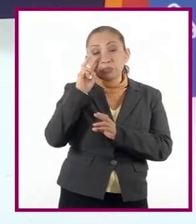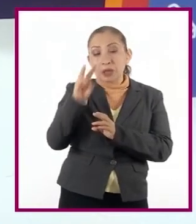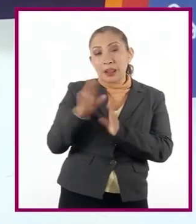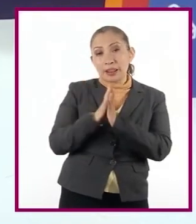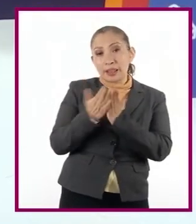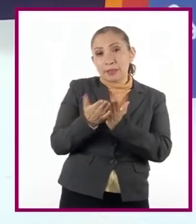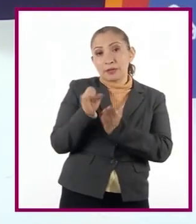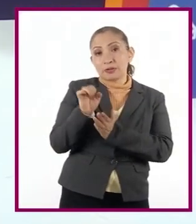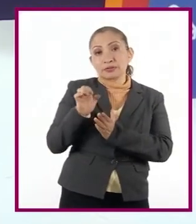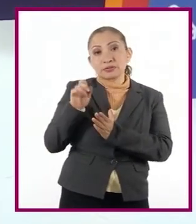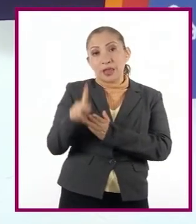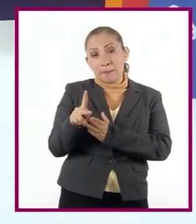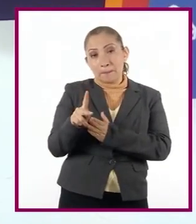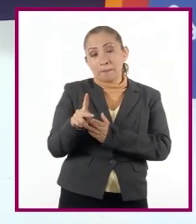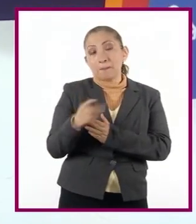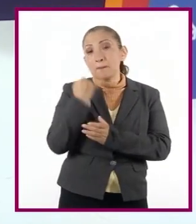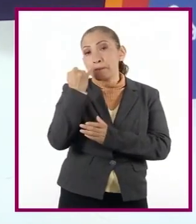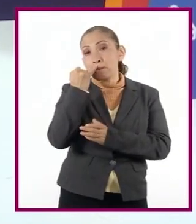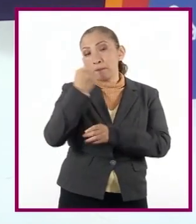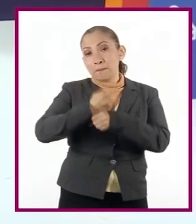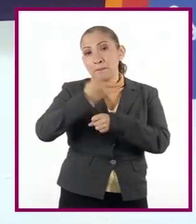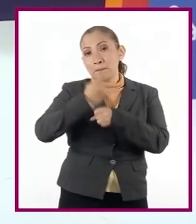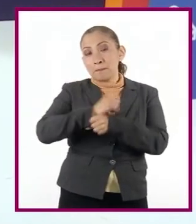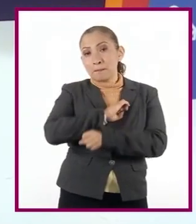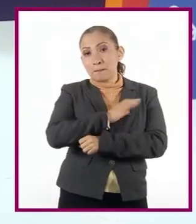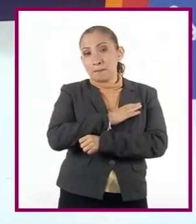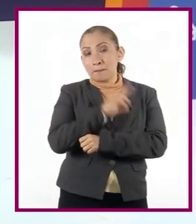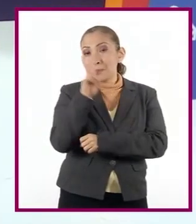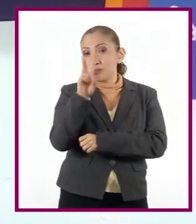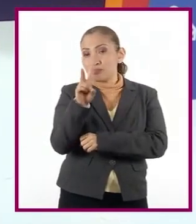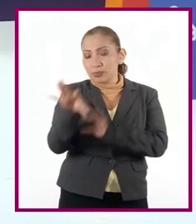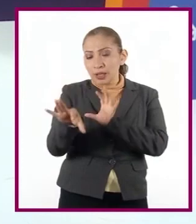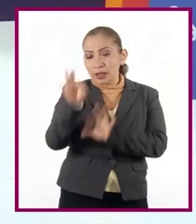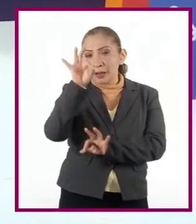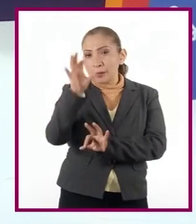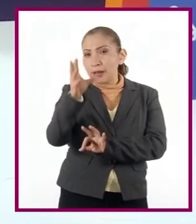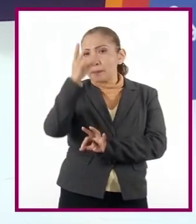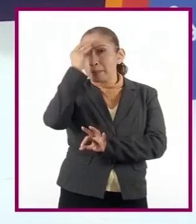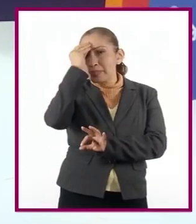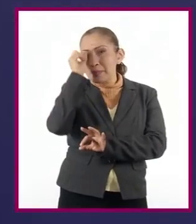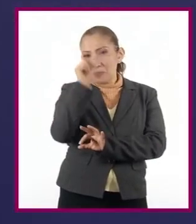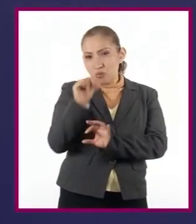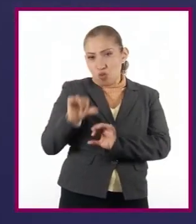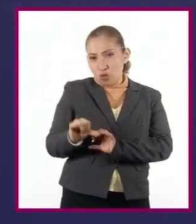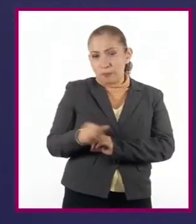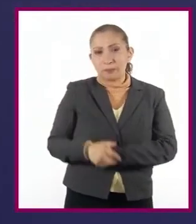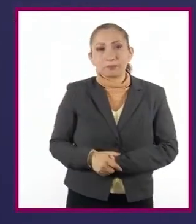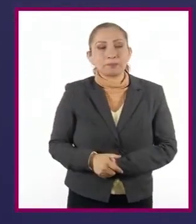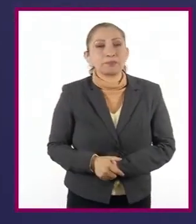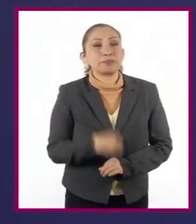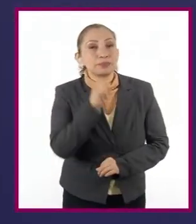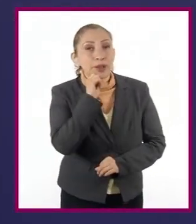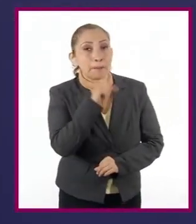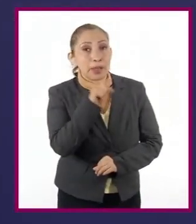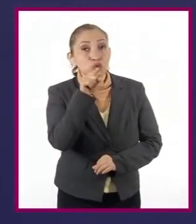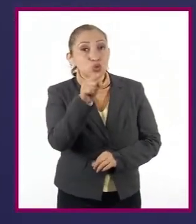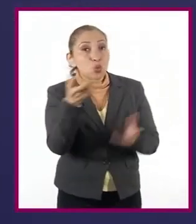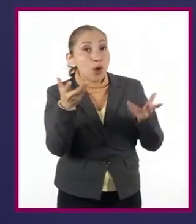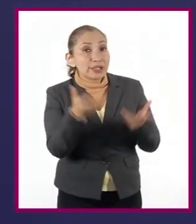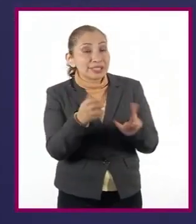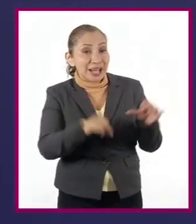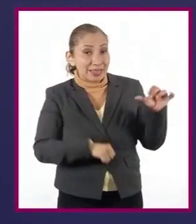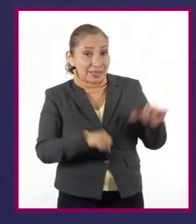consultar su libro de texto de lengua materna 2 y localizar el aprendizaje esperado. También pueden realizar